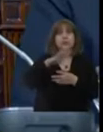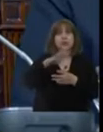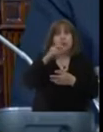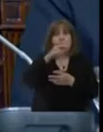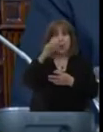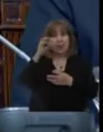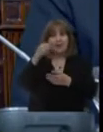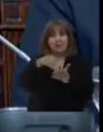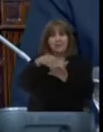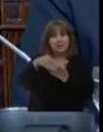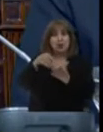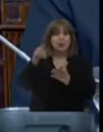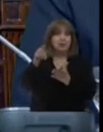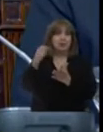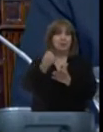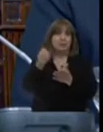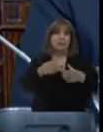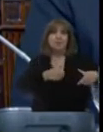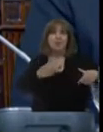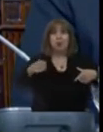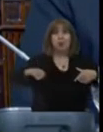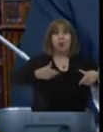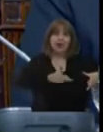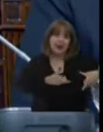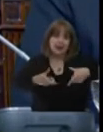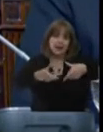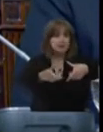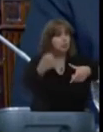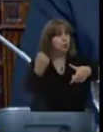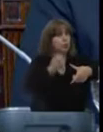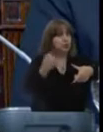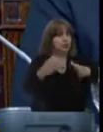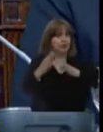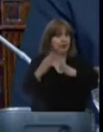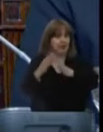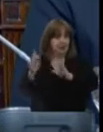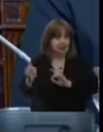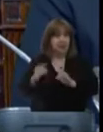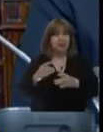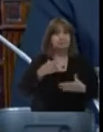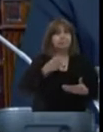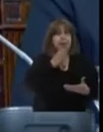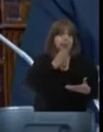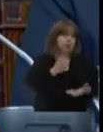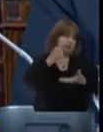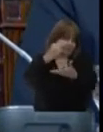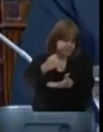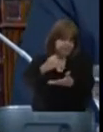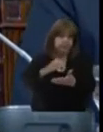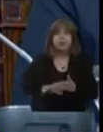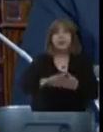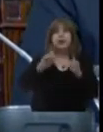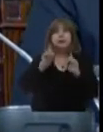los médicos que se están renunciando y se están yendo a trabajar a San Luis porque ganan el doble. No se habló de OSEP, o sea,